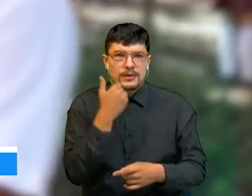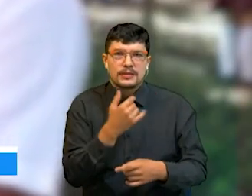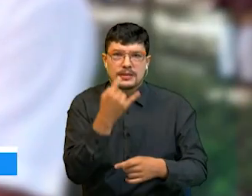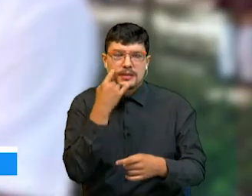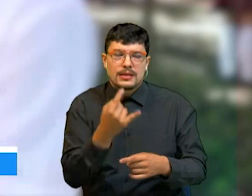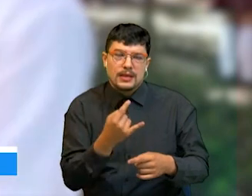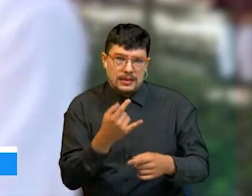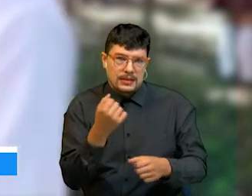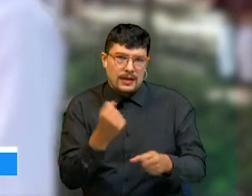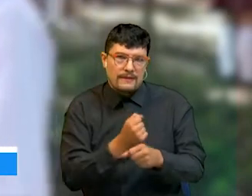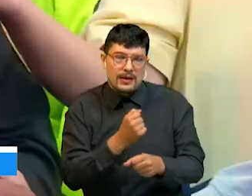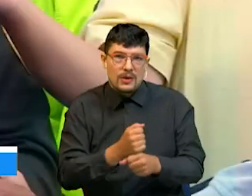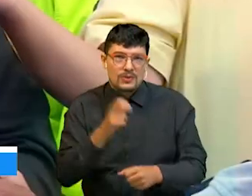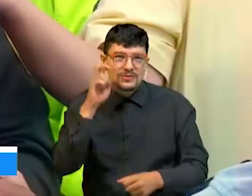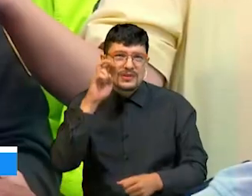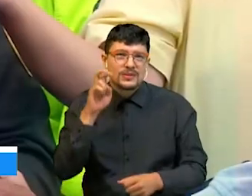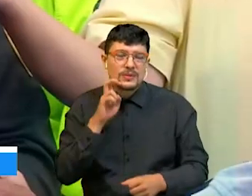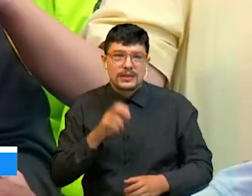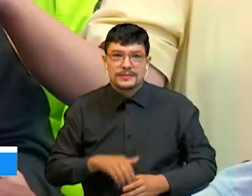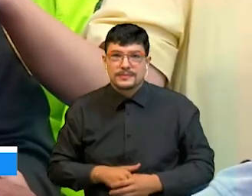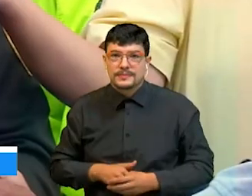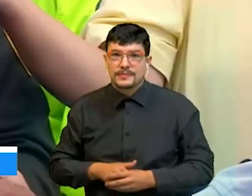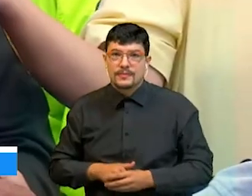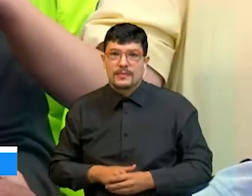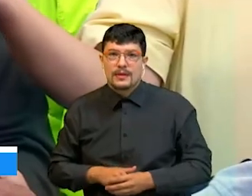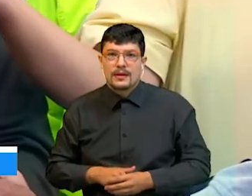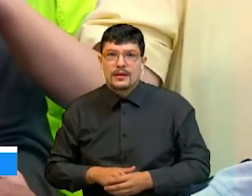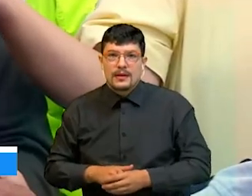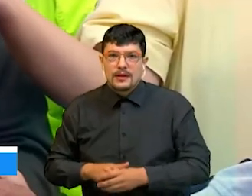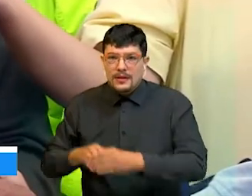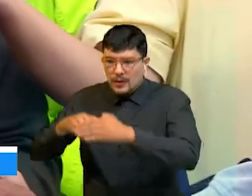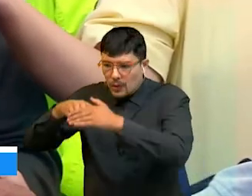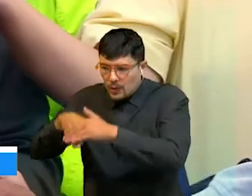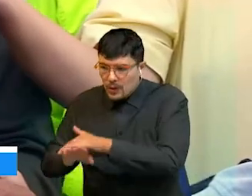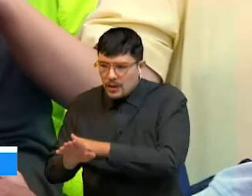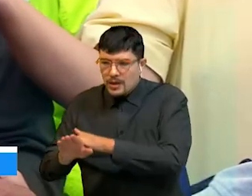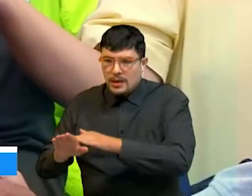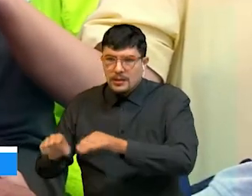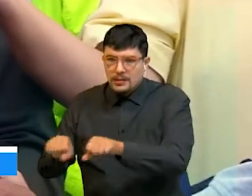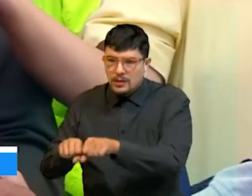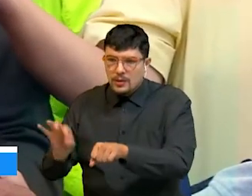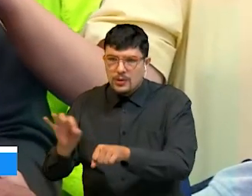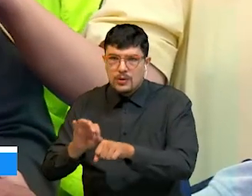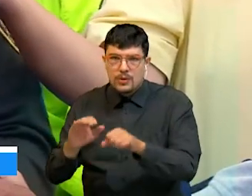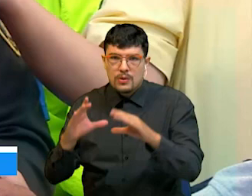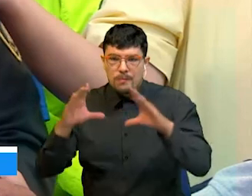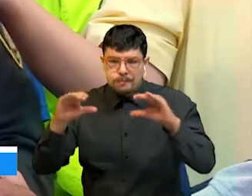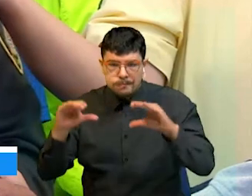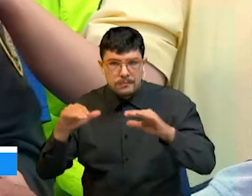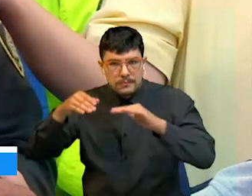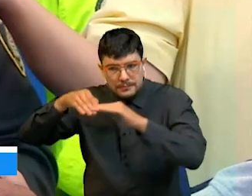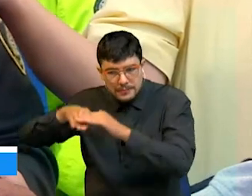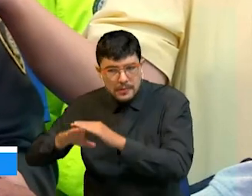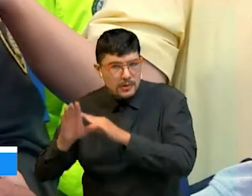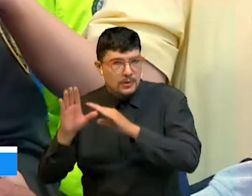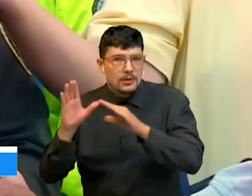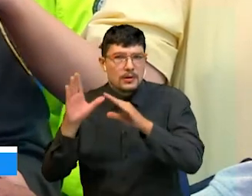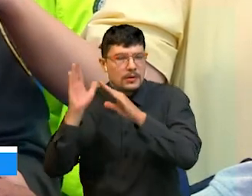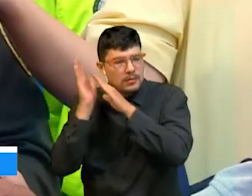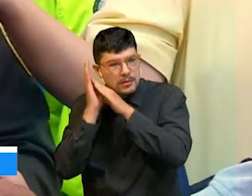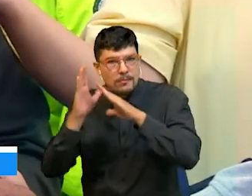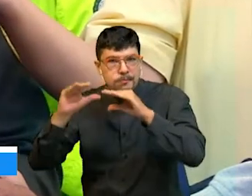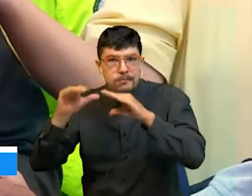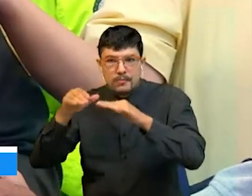trabajos sexuales. De que escondido en zapatos, que escondido debajo del colchón, debajo de la almohada, han